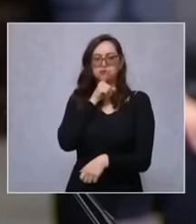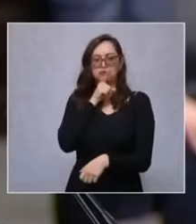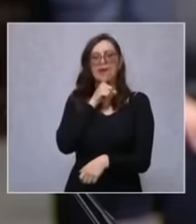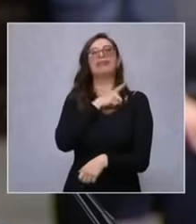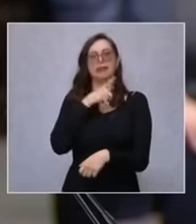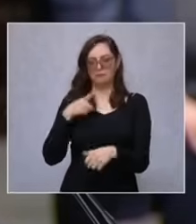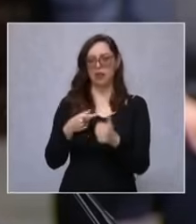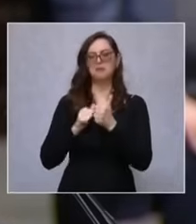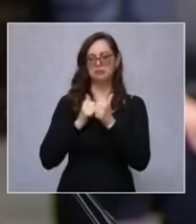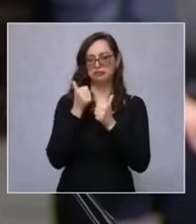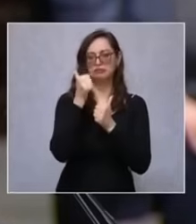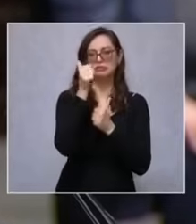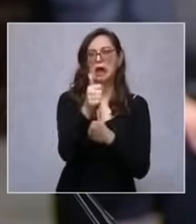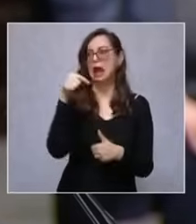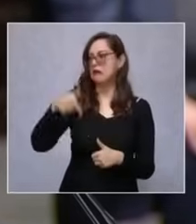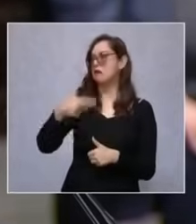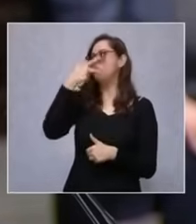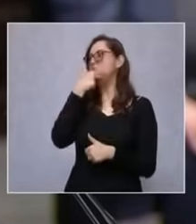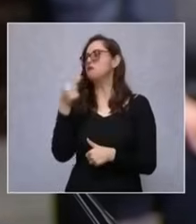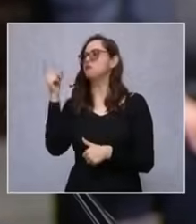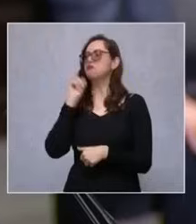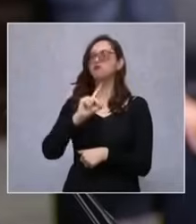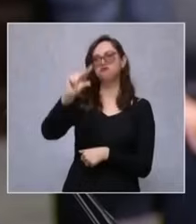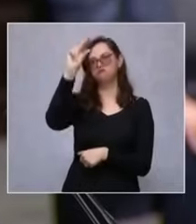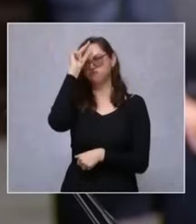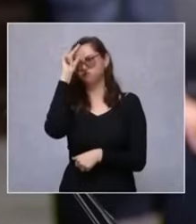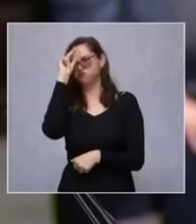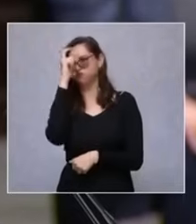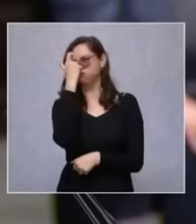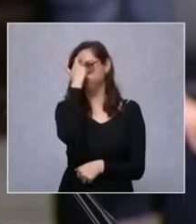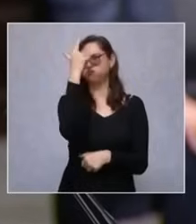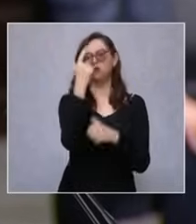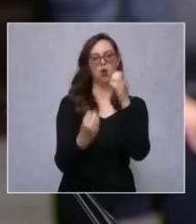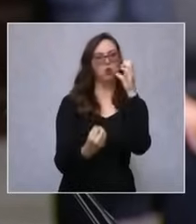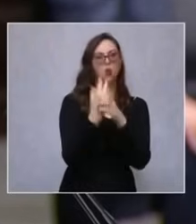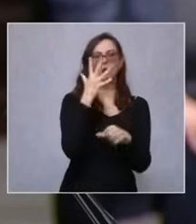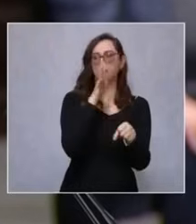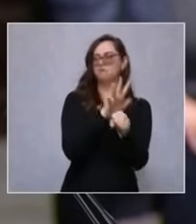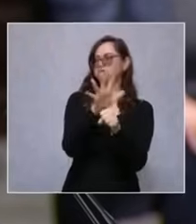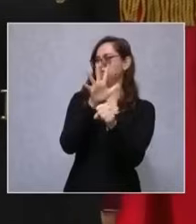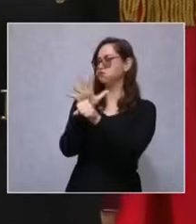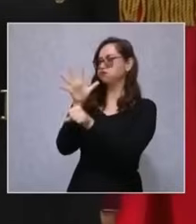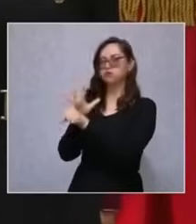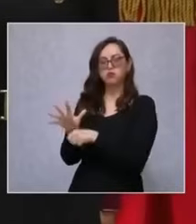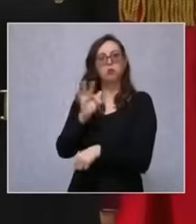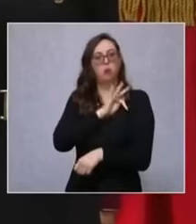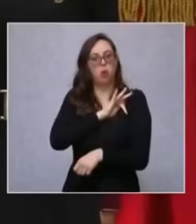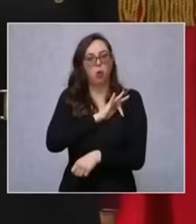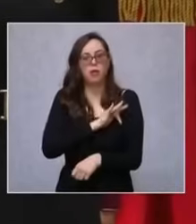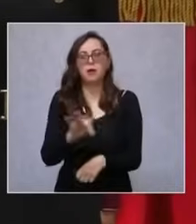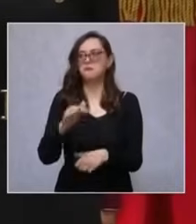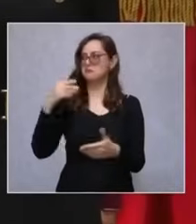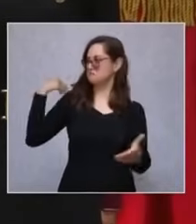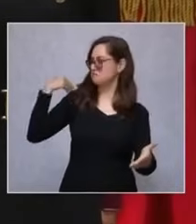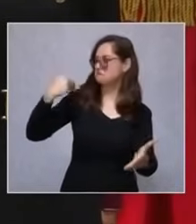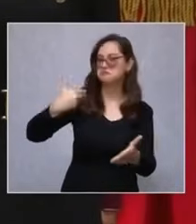tenemos grandes que está. Pensadores e innovadoras, innovadores desde tiempos prehispánicos. Tenemos universidades